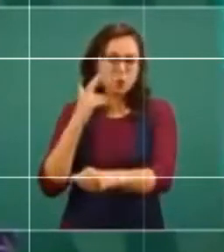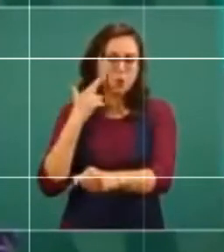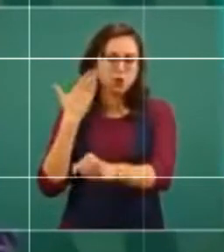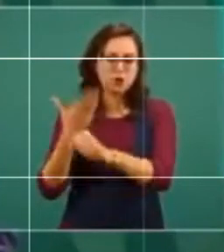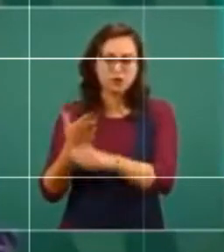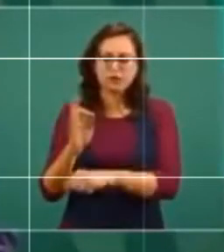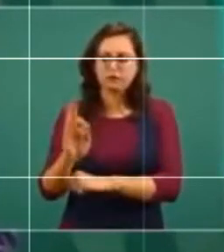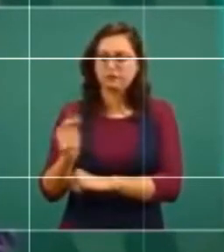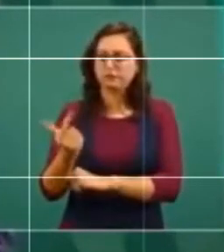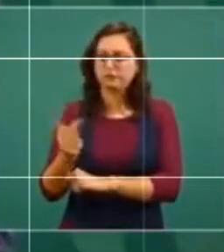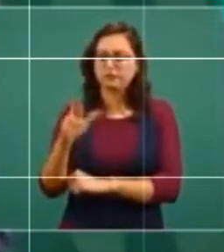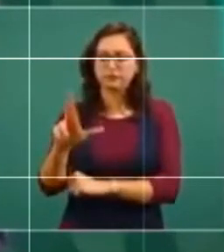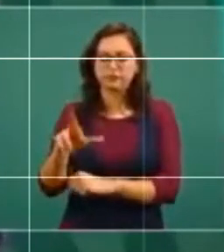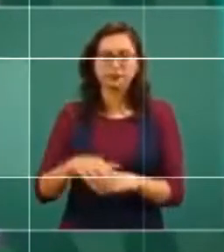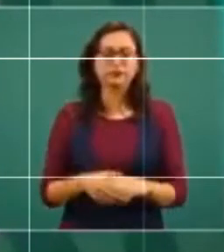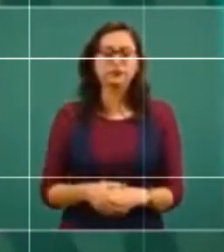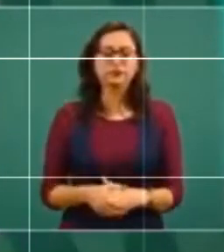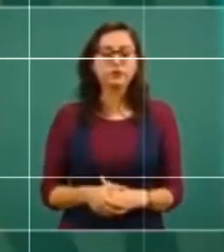República.